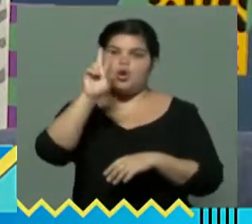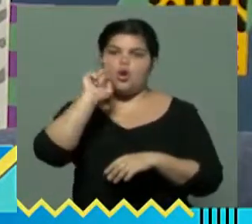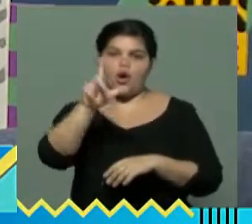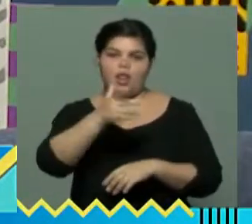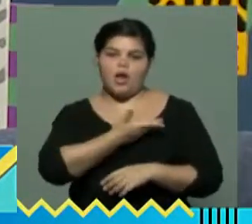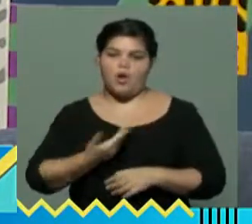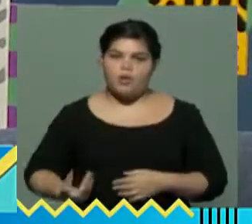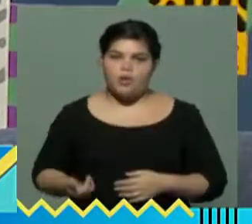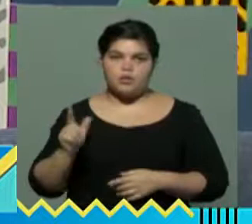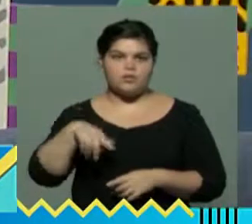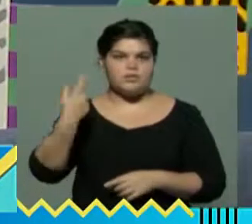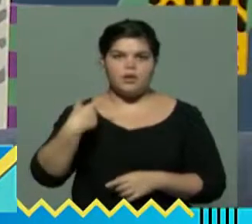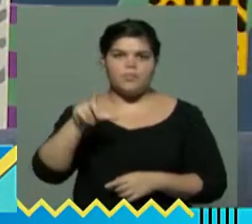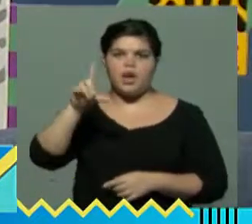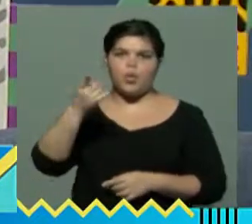grabada una frase que dijo Lula una vez,